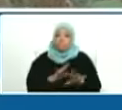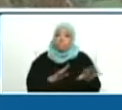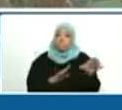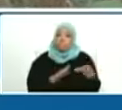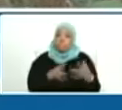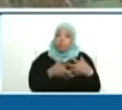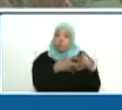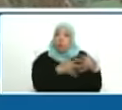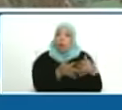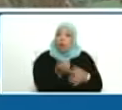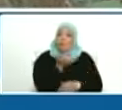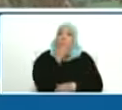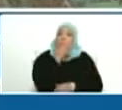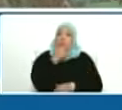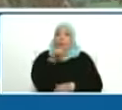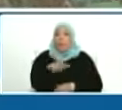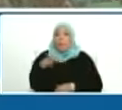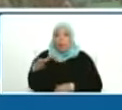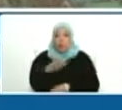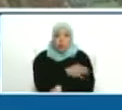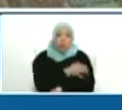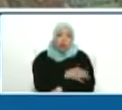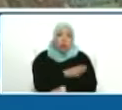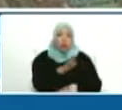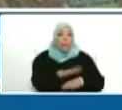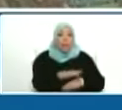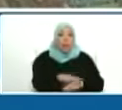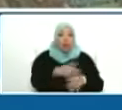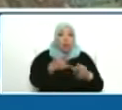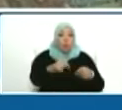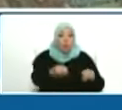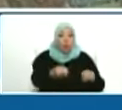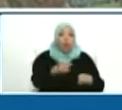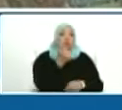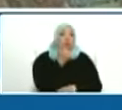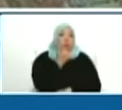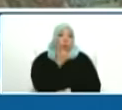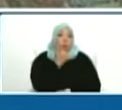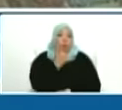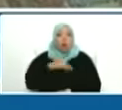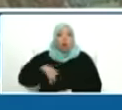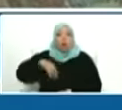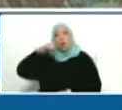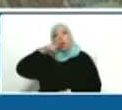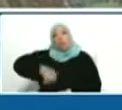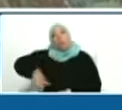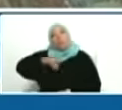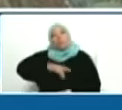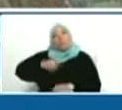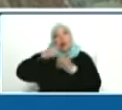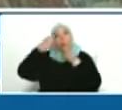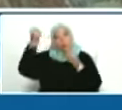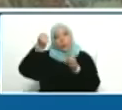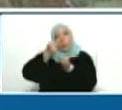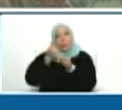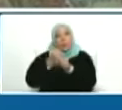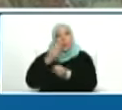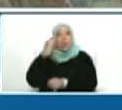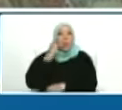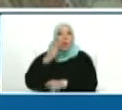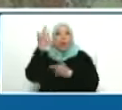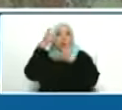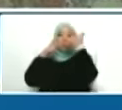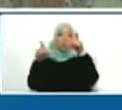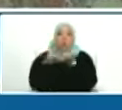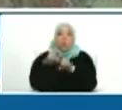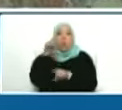que pidieron las sanciones y las invasiones se equivocaron. Nosotros somos el pueblo guerrero de Bolívar, de Chávez,